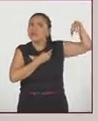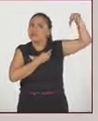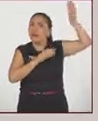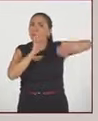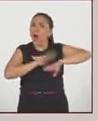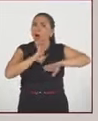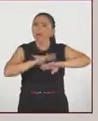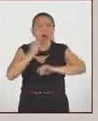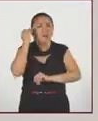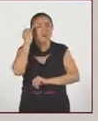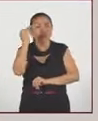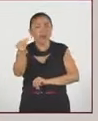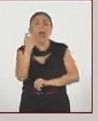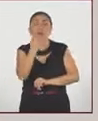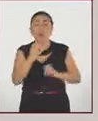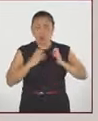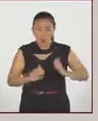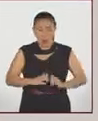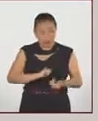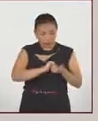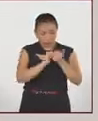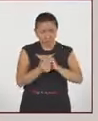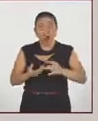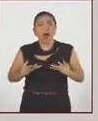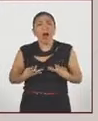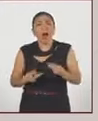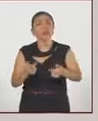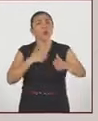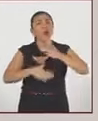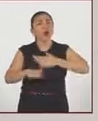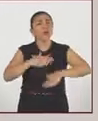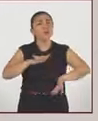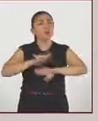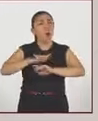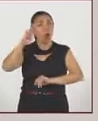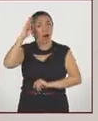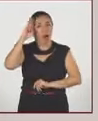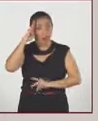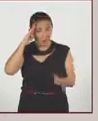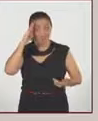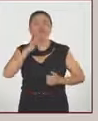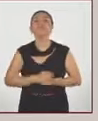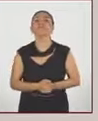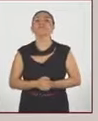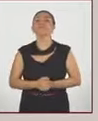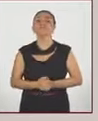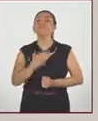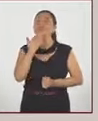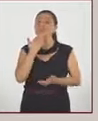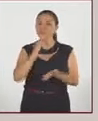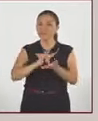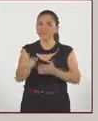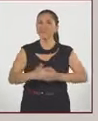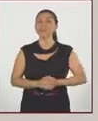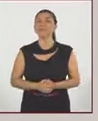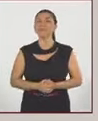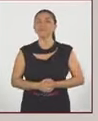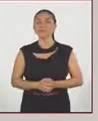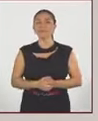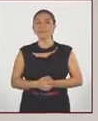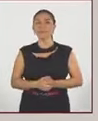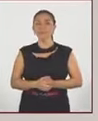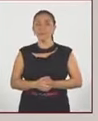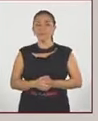desgaste articular pues mucho más, ¿no? Claro. Continuamos con tu ponencia. Claro, doctor. gracias. Como